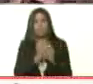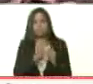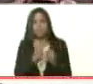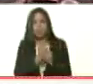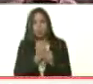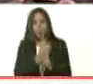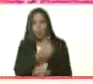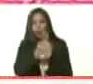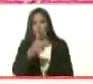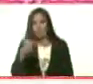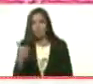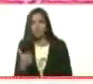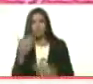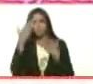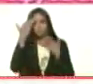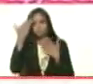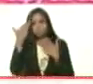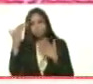Salazar,